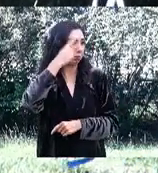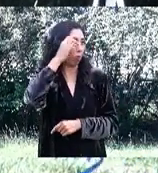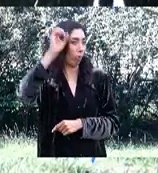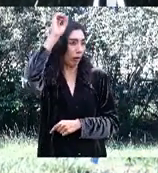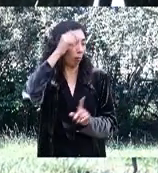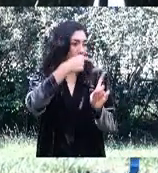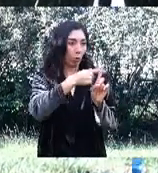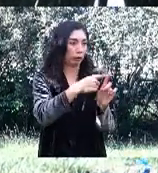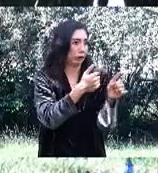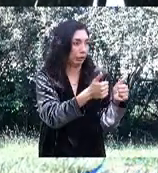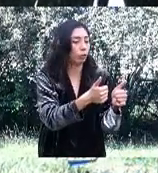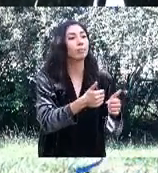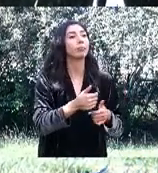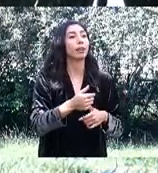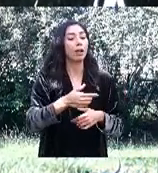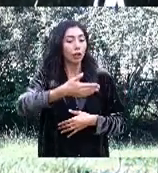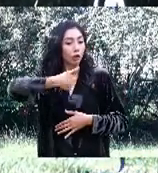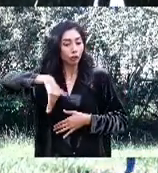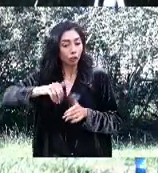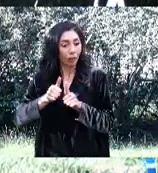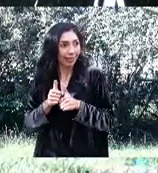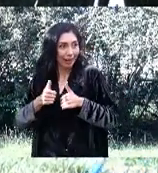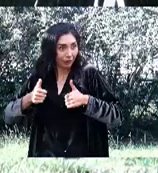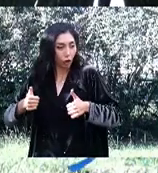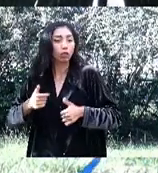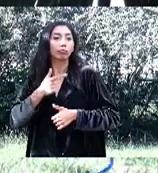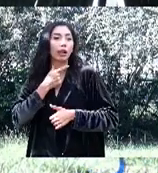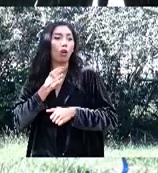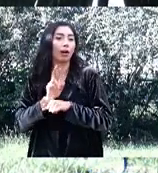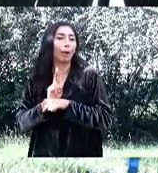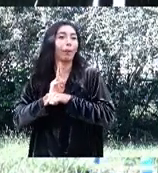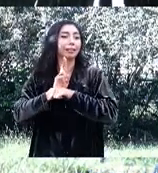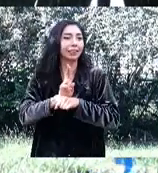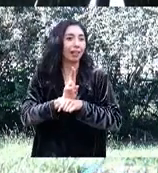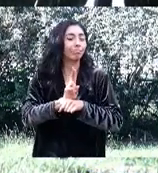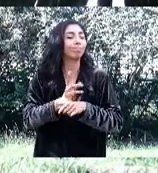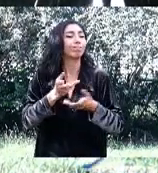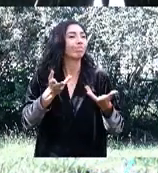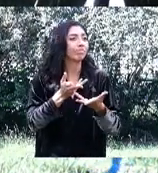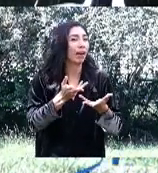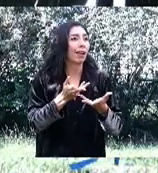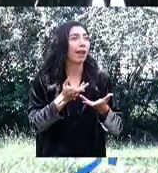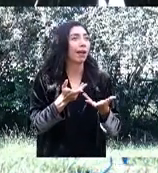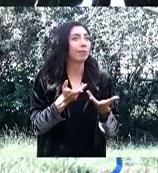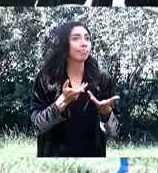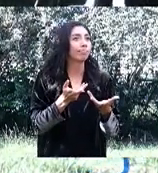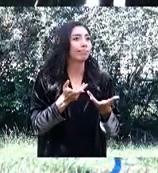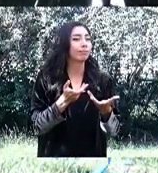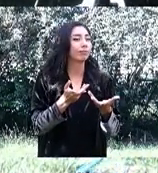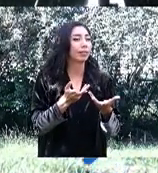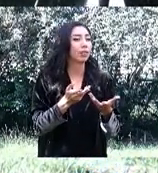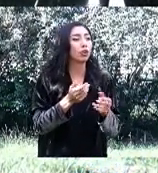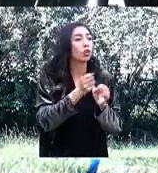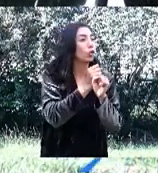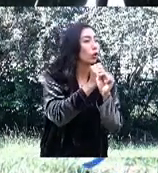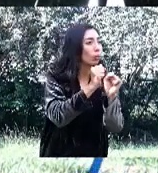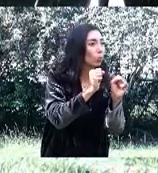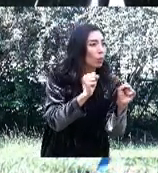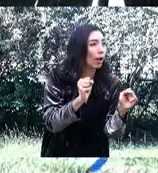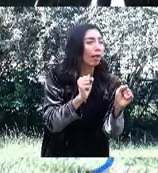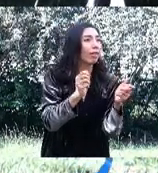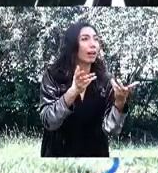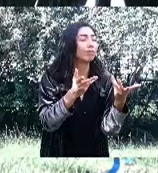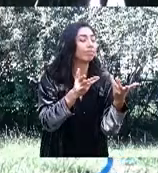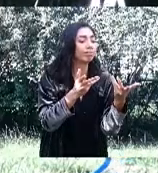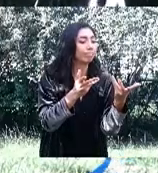como mensaje ya desde el directorio que no se puede parecer algo o no se puede ofrecer hacia